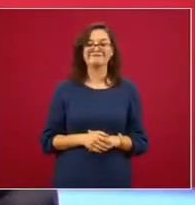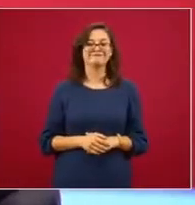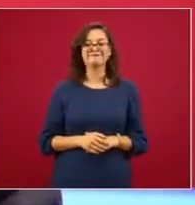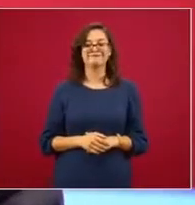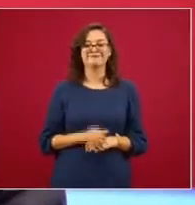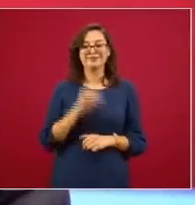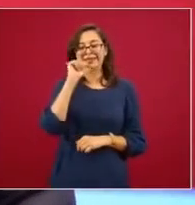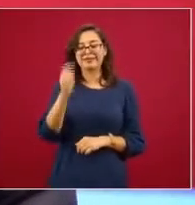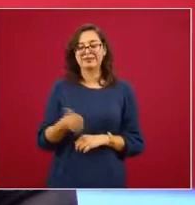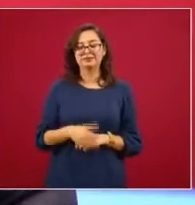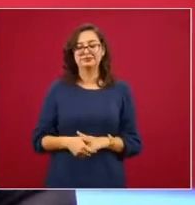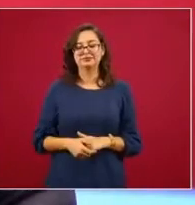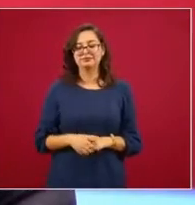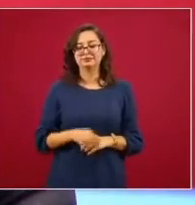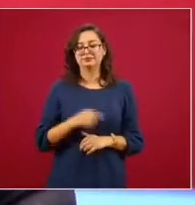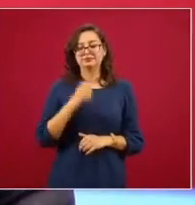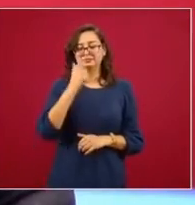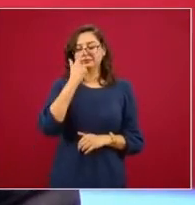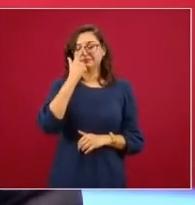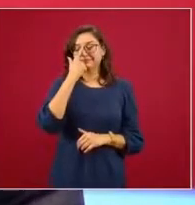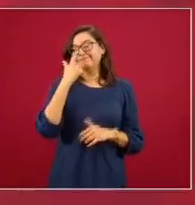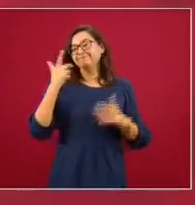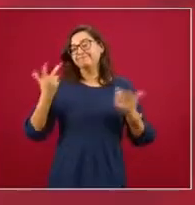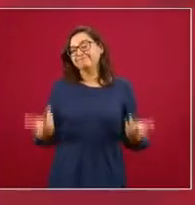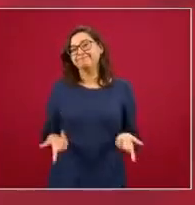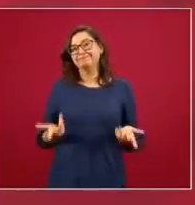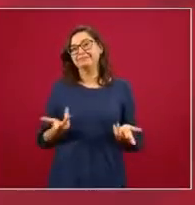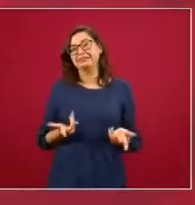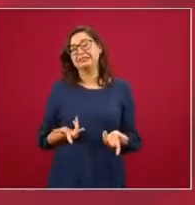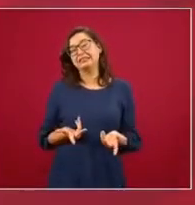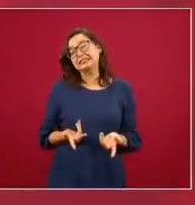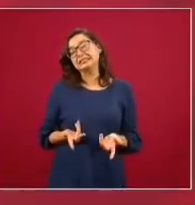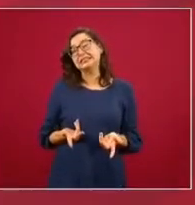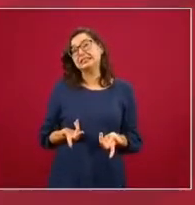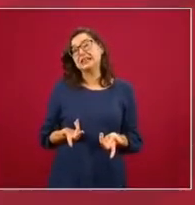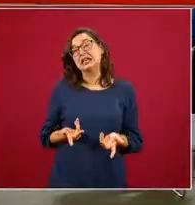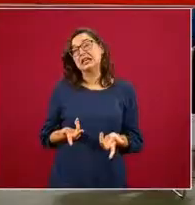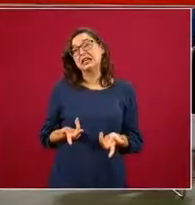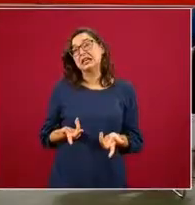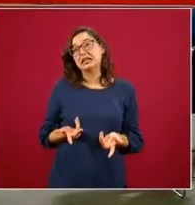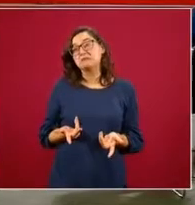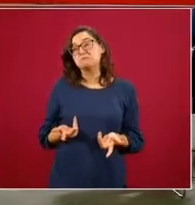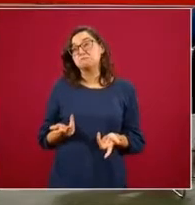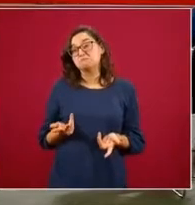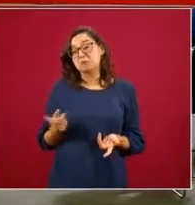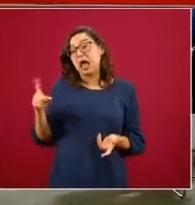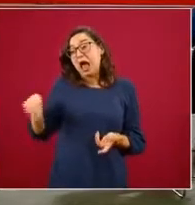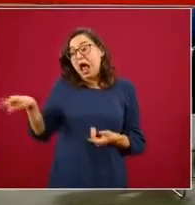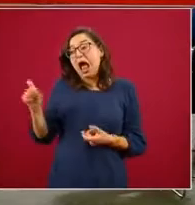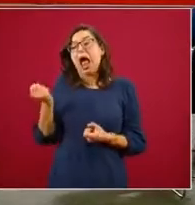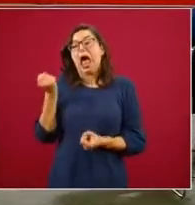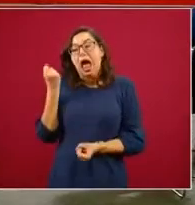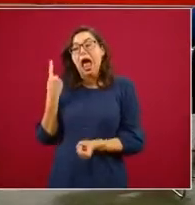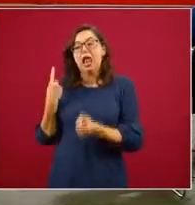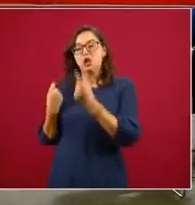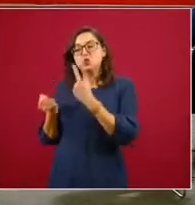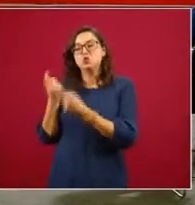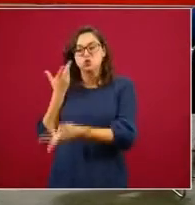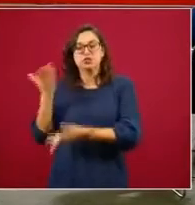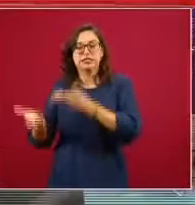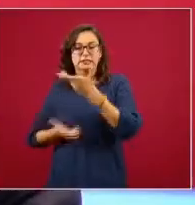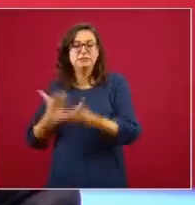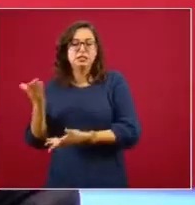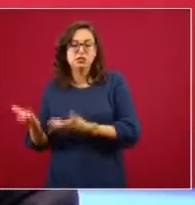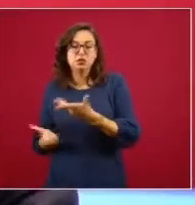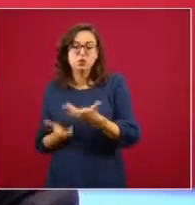de la población de México. En el mejor de los casos, acercaron a los ciudadanos la provisión de ciertos servicios. Un ejemplo muy